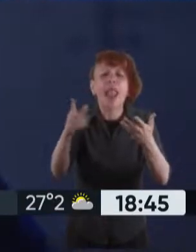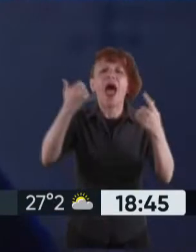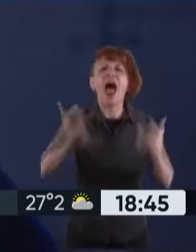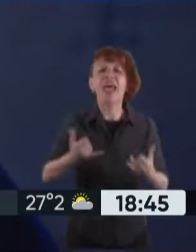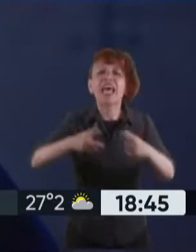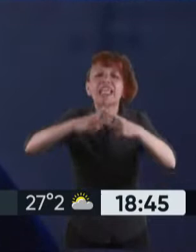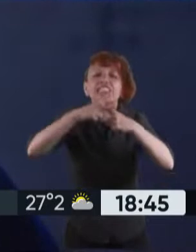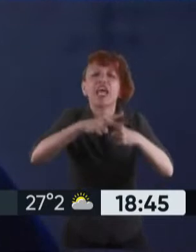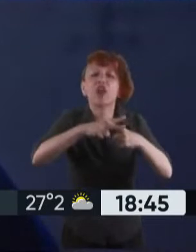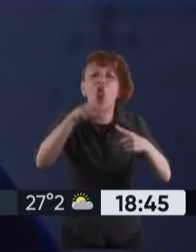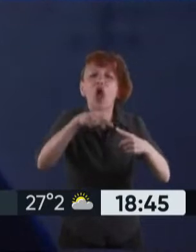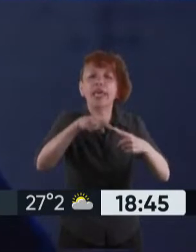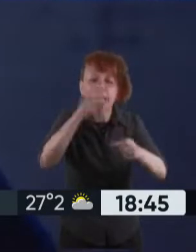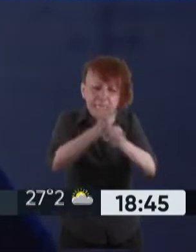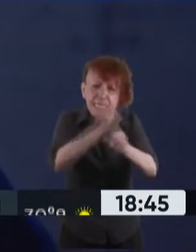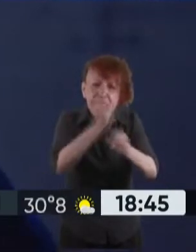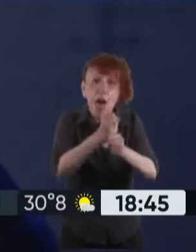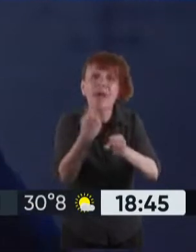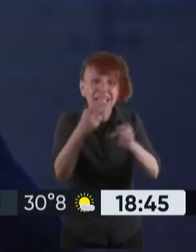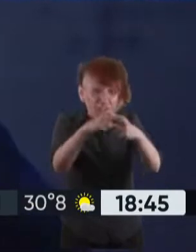sacar el mineral,